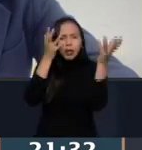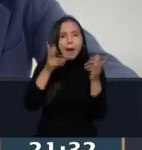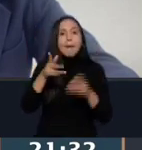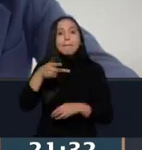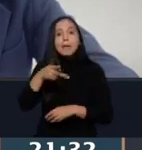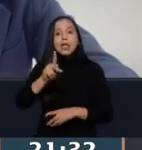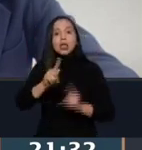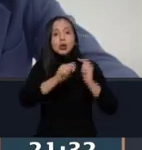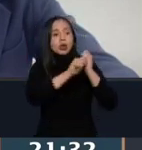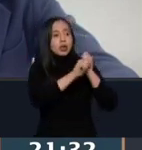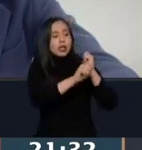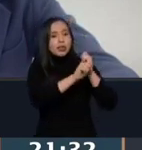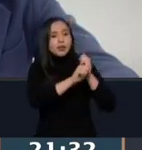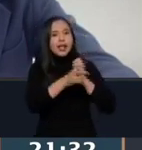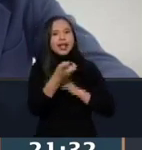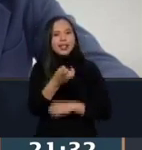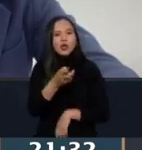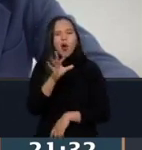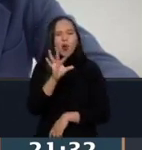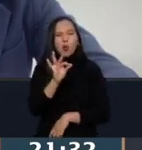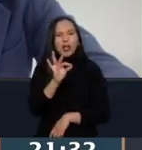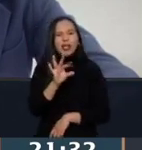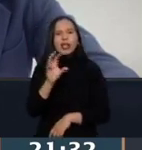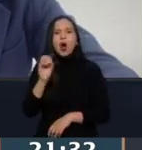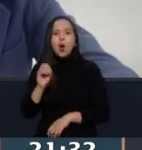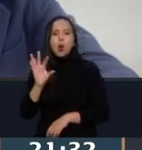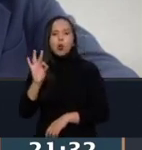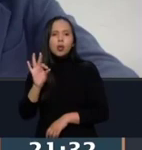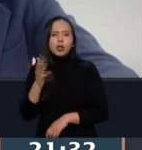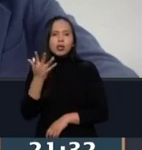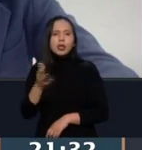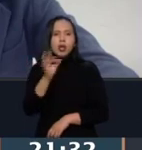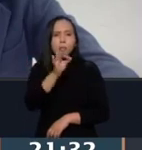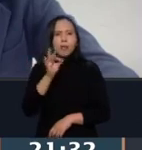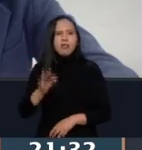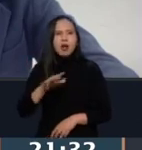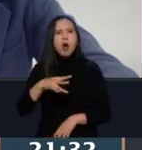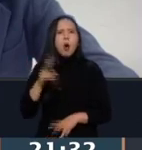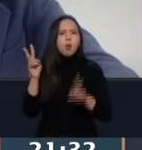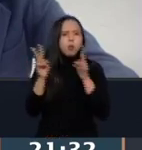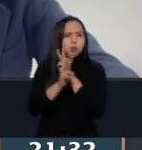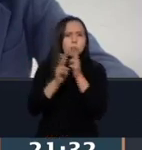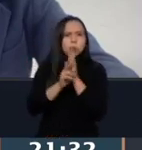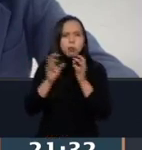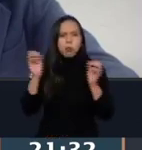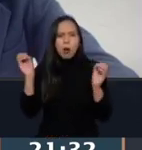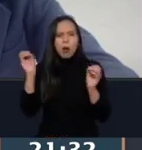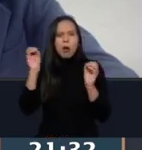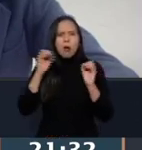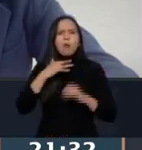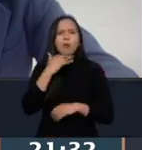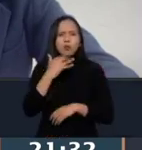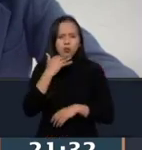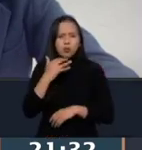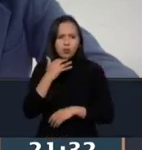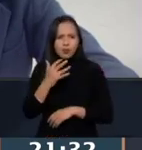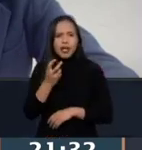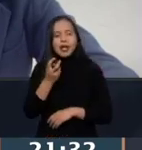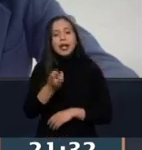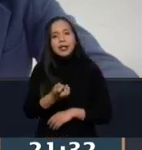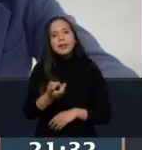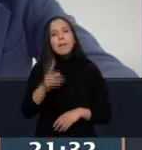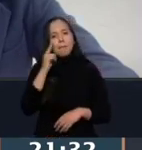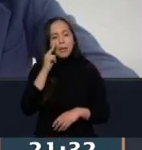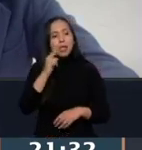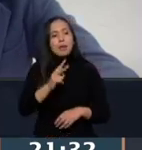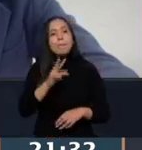transporte aporta entre el 40 y el 45% de los contaminantes. Es decir, antes de cerrar la refinería, pues mejor inviertan en transporte